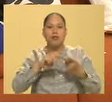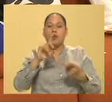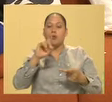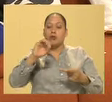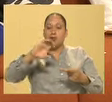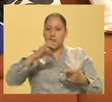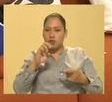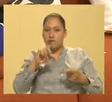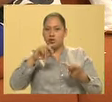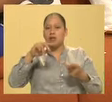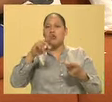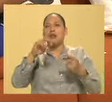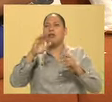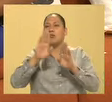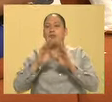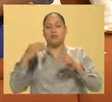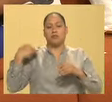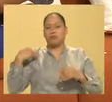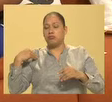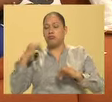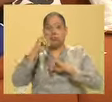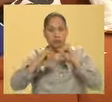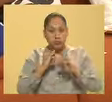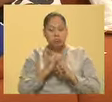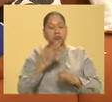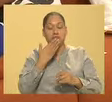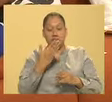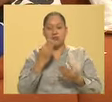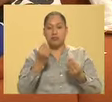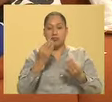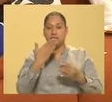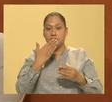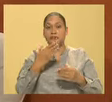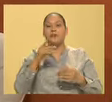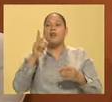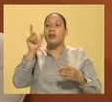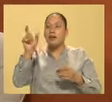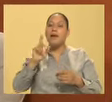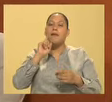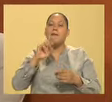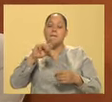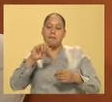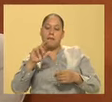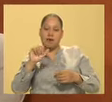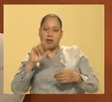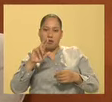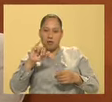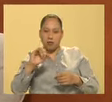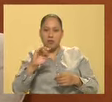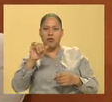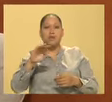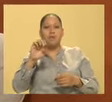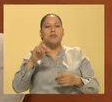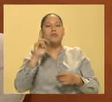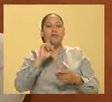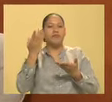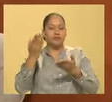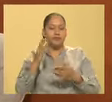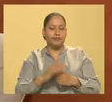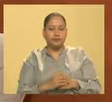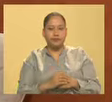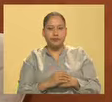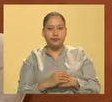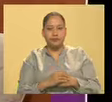en pasarelas internacionales. Bastante padre. Qué interesante, pues vamos a conocer más de Macario Jiménez con nuestra querida Desi Navarro. Vamos,